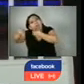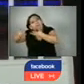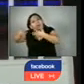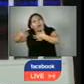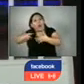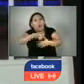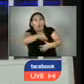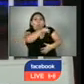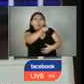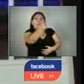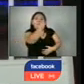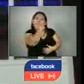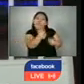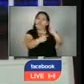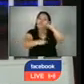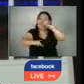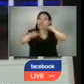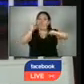que estaban en altos